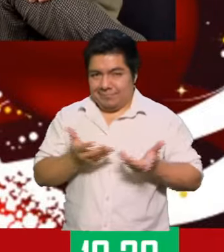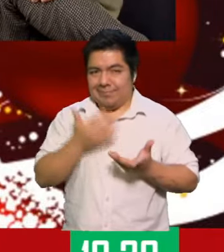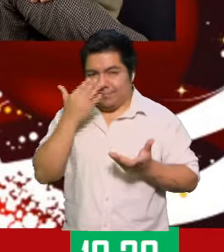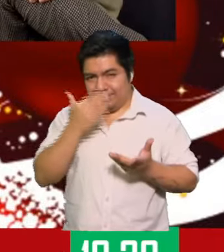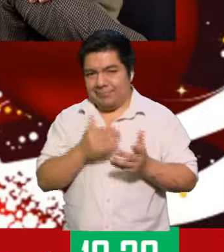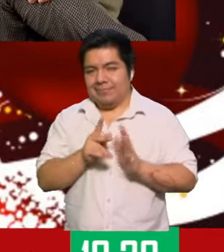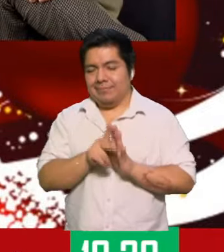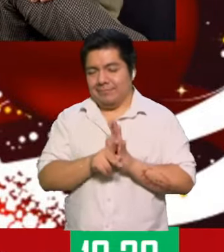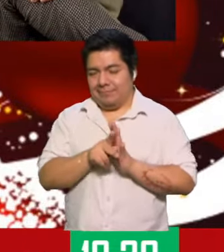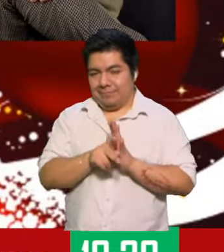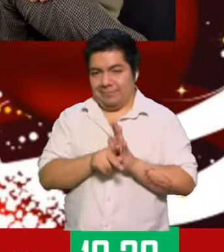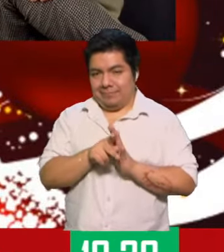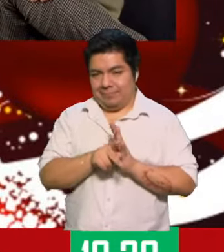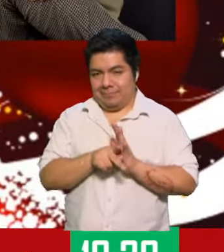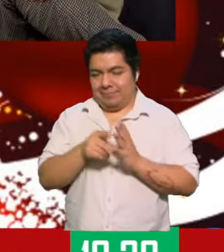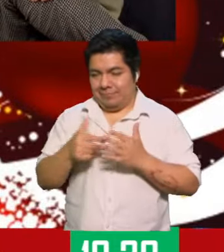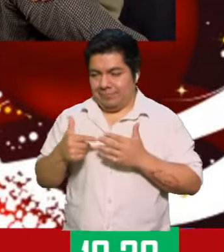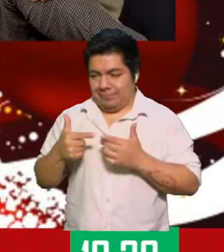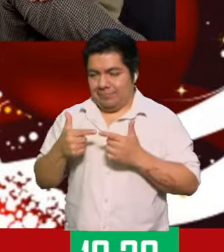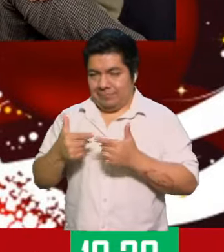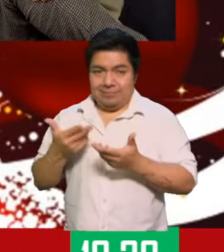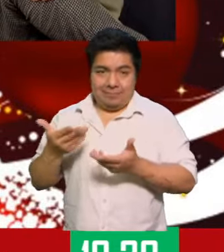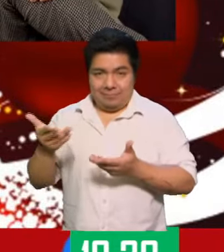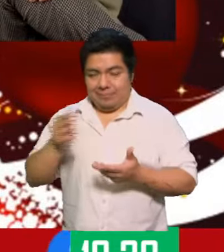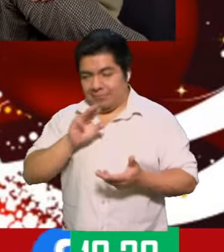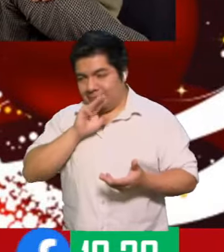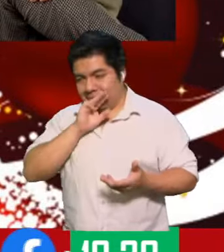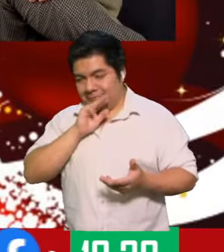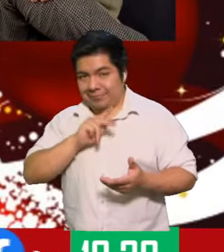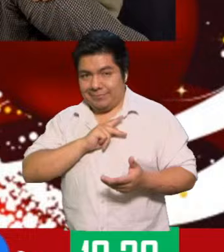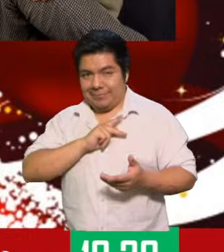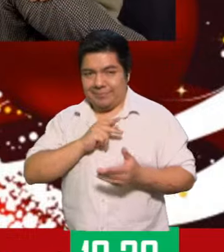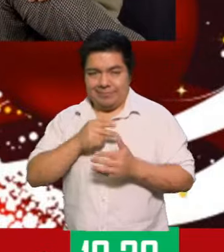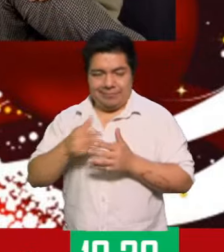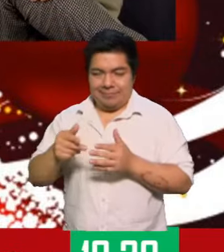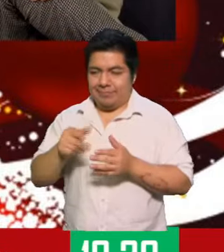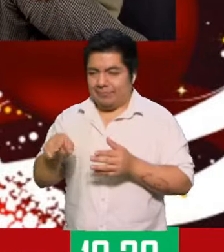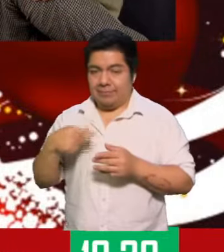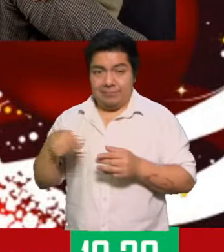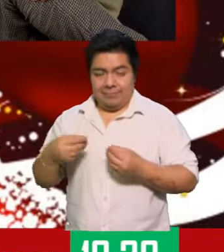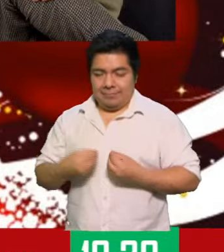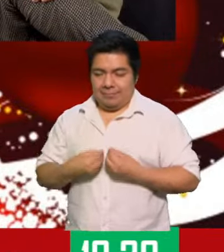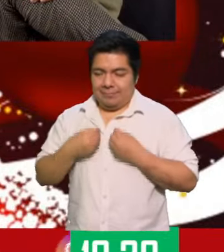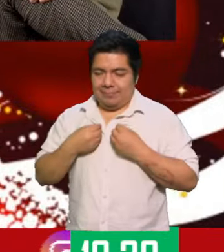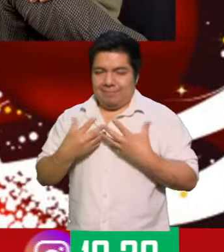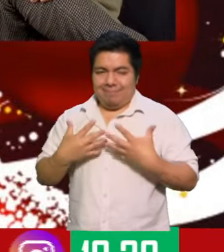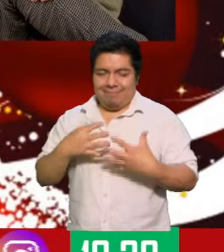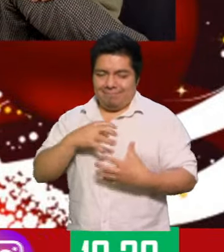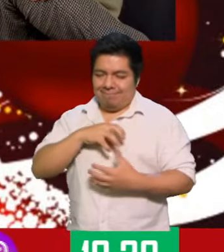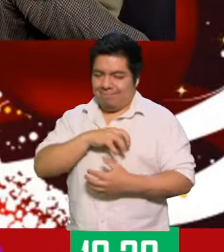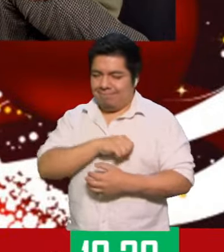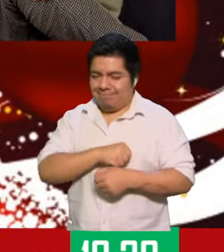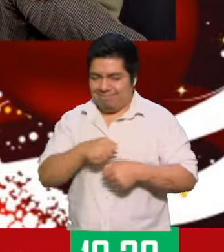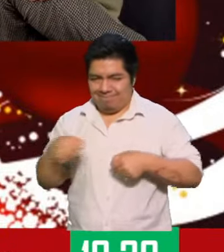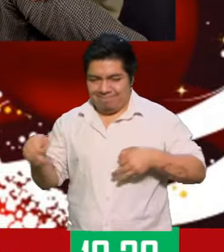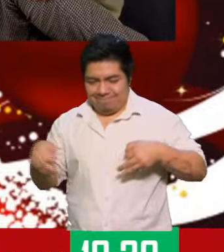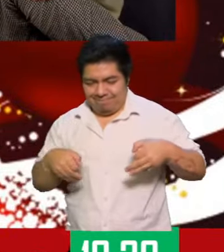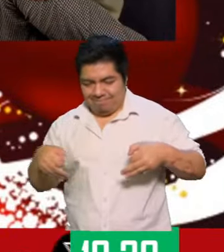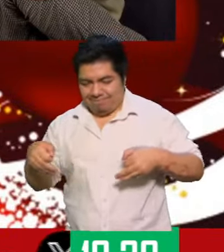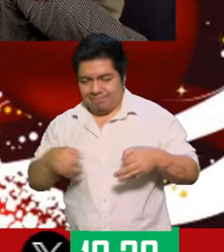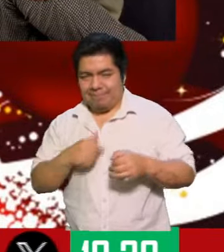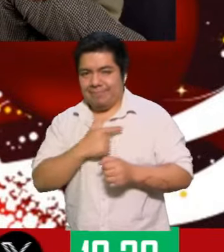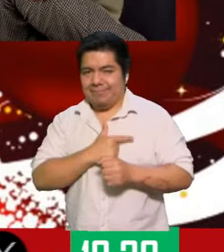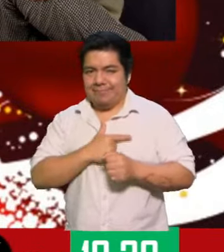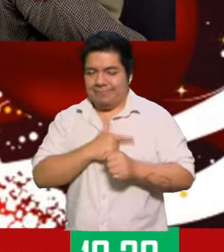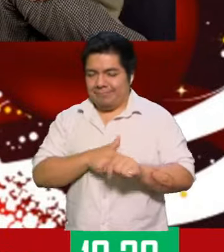película esa lo tengo heredado de de mi mamá no ella pues hasta el final de su vida en la pasión de su vida en el teatro y ella era lo que